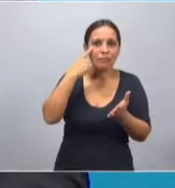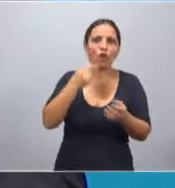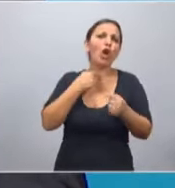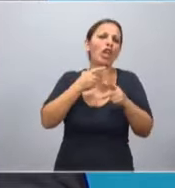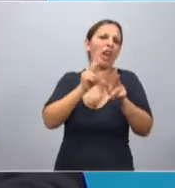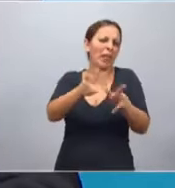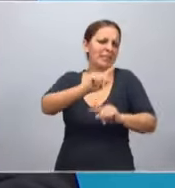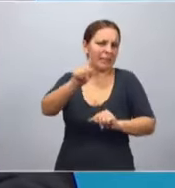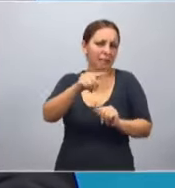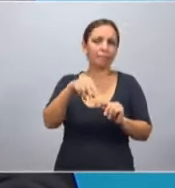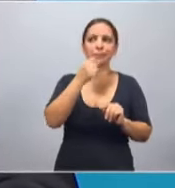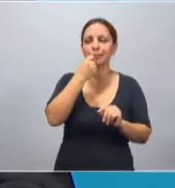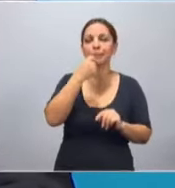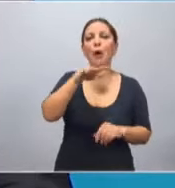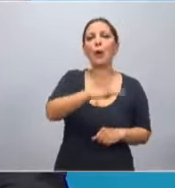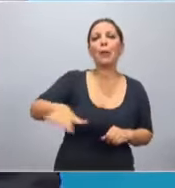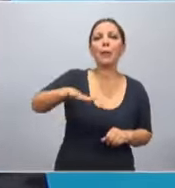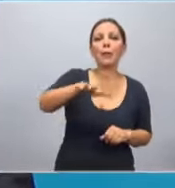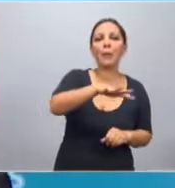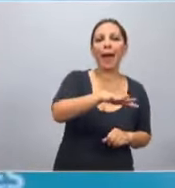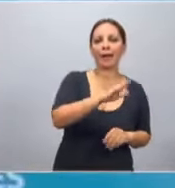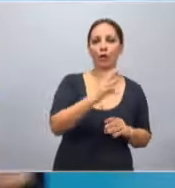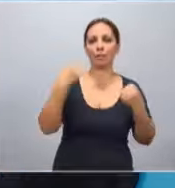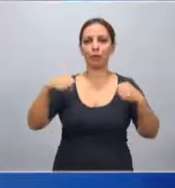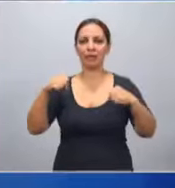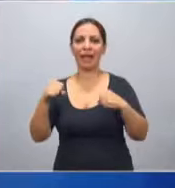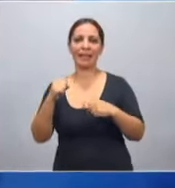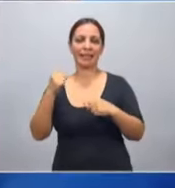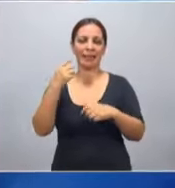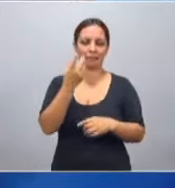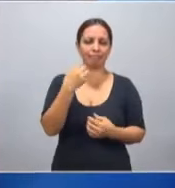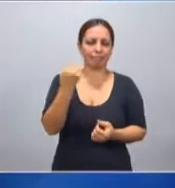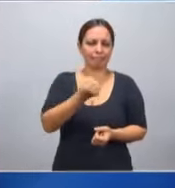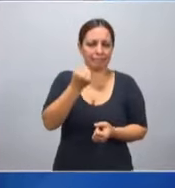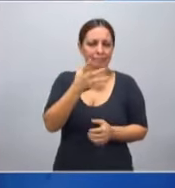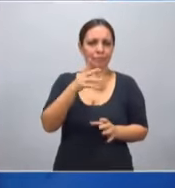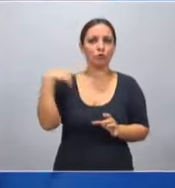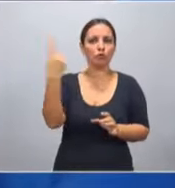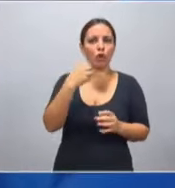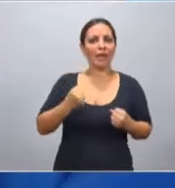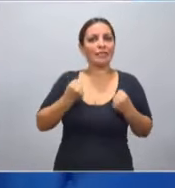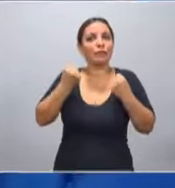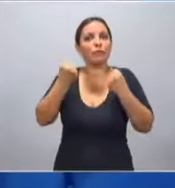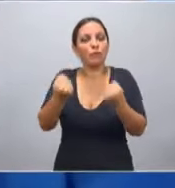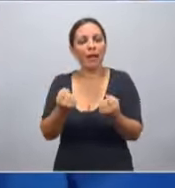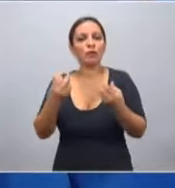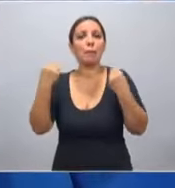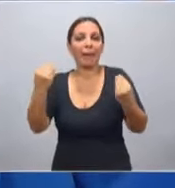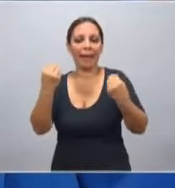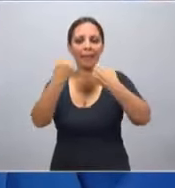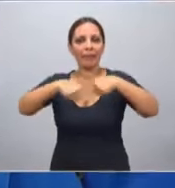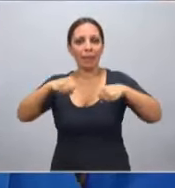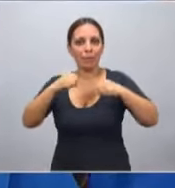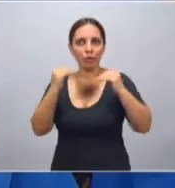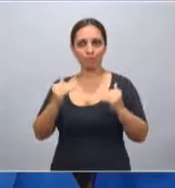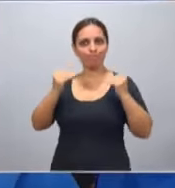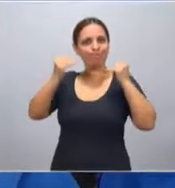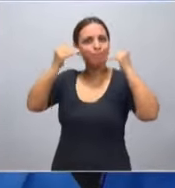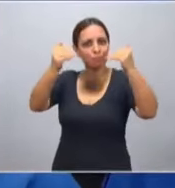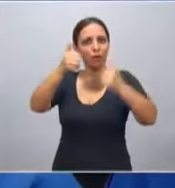donde en cada barrio importa el deporte y donde nos importa a todos hacer un esfuerzo colectivo para que el deporte de excelencia para que el más